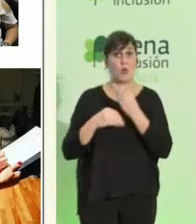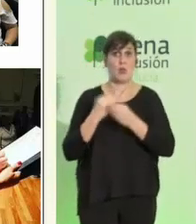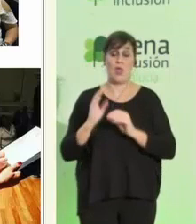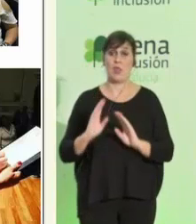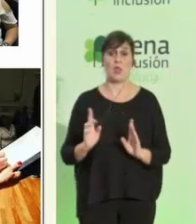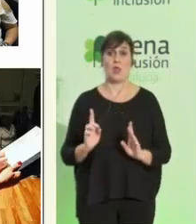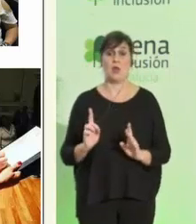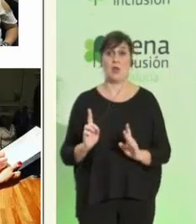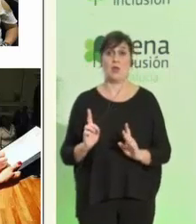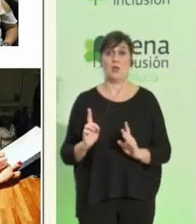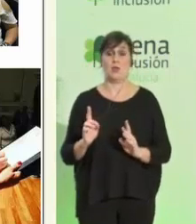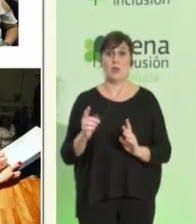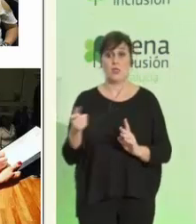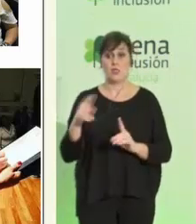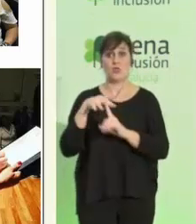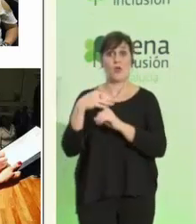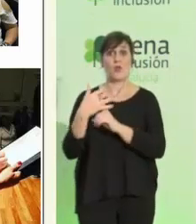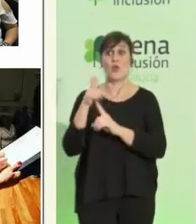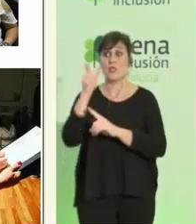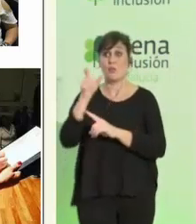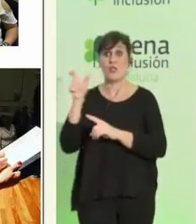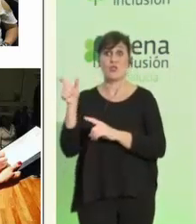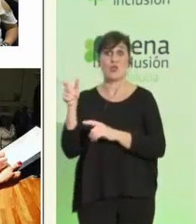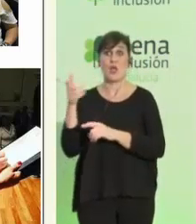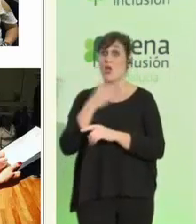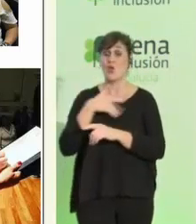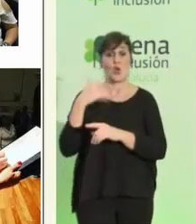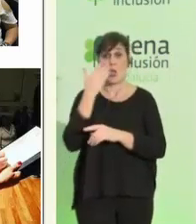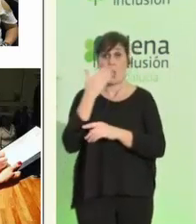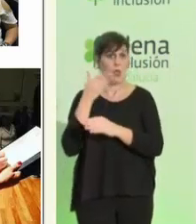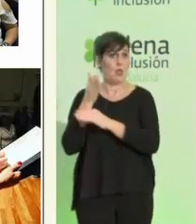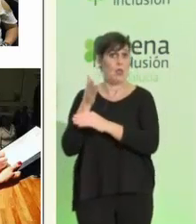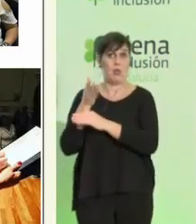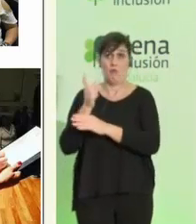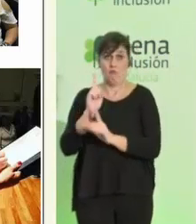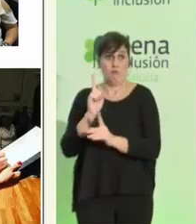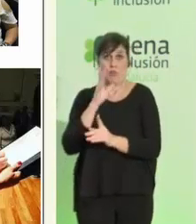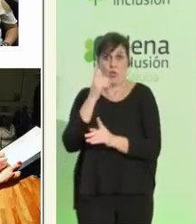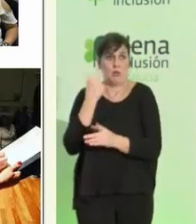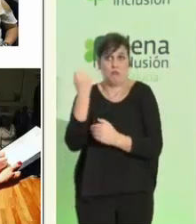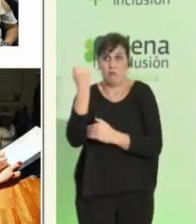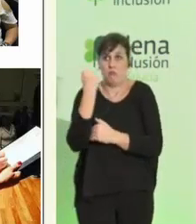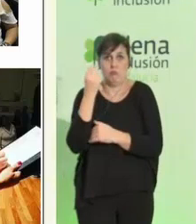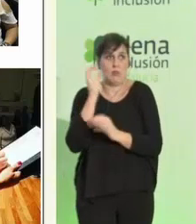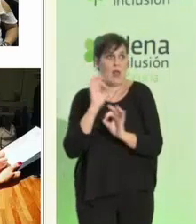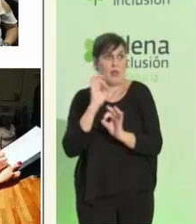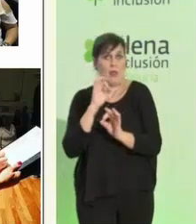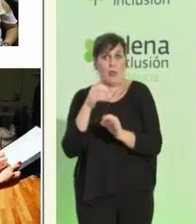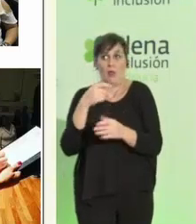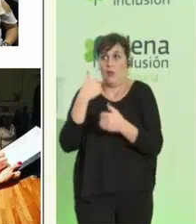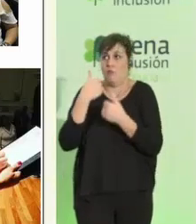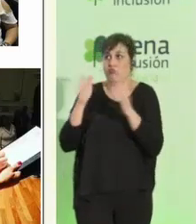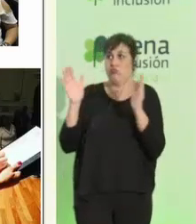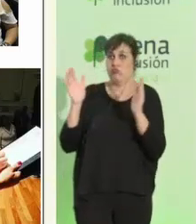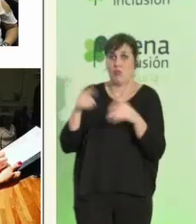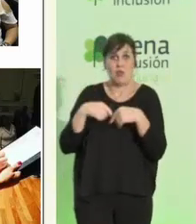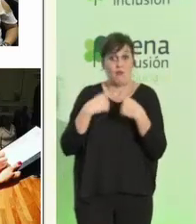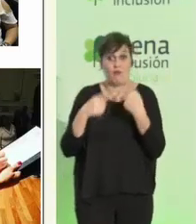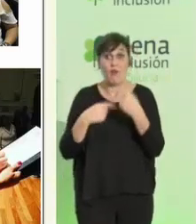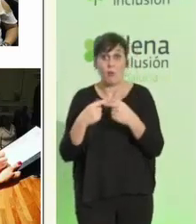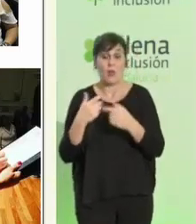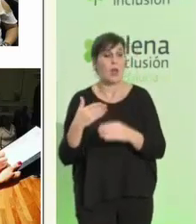esa situación esa persona no quería estar allí en la escuela porque no tenía ninguna ayuda. La familia acudió